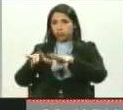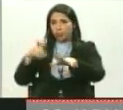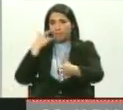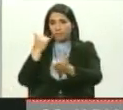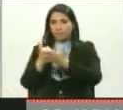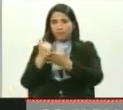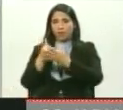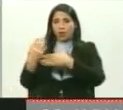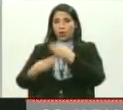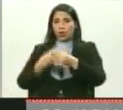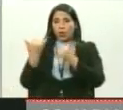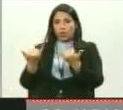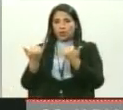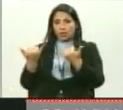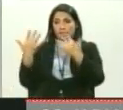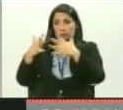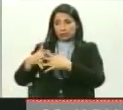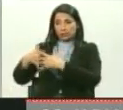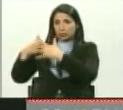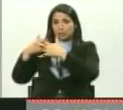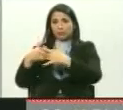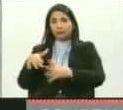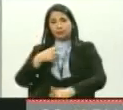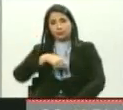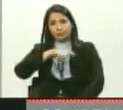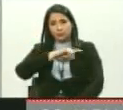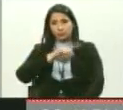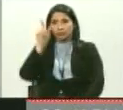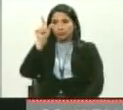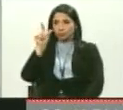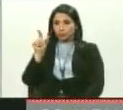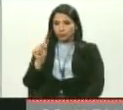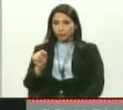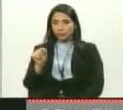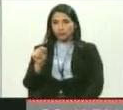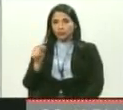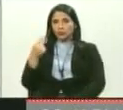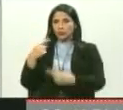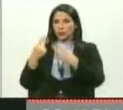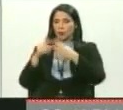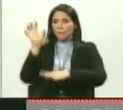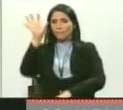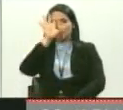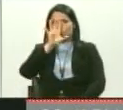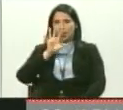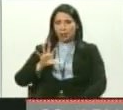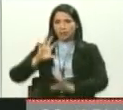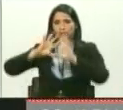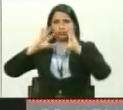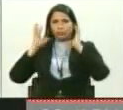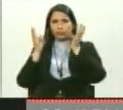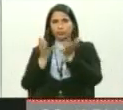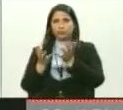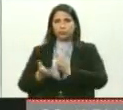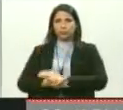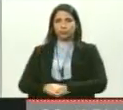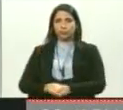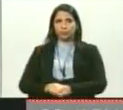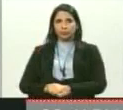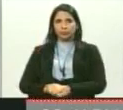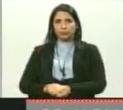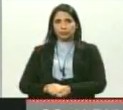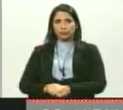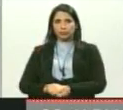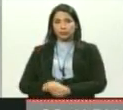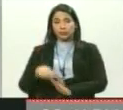ahorita en Estados Unidos, en España, en Italia y en el resto del mundo. Y en el resto del mundo. Es que